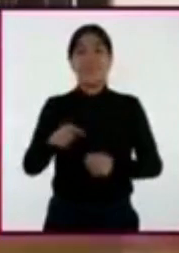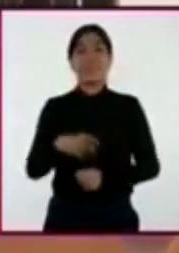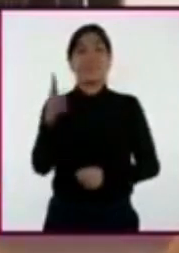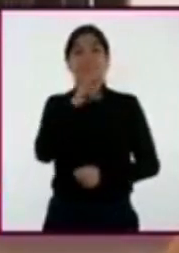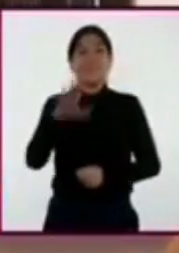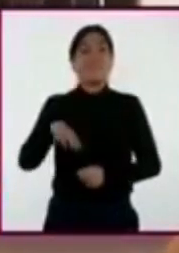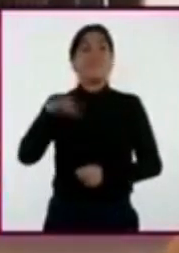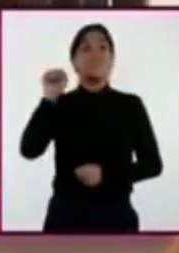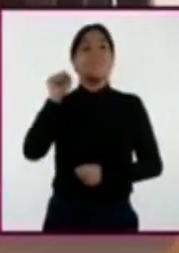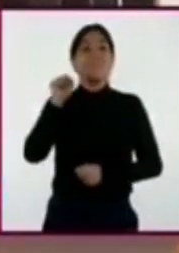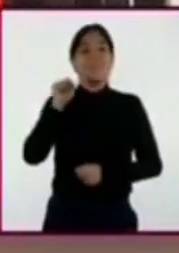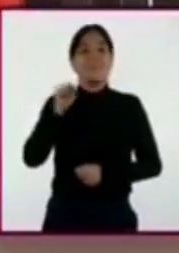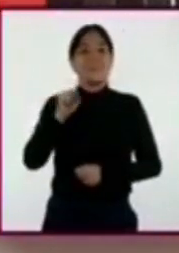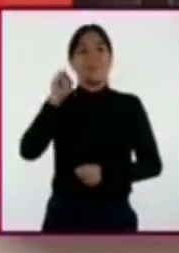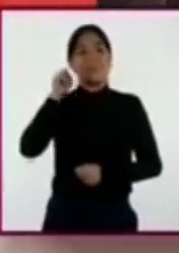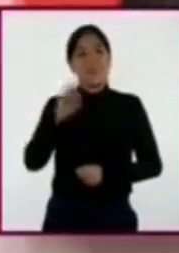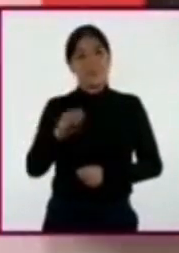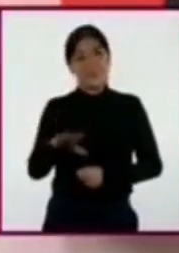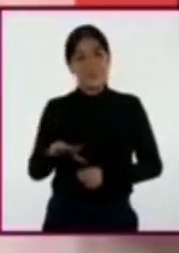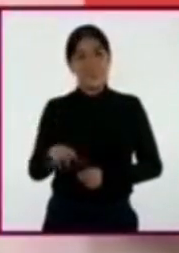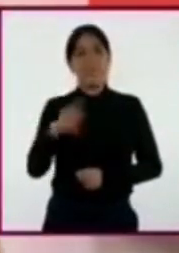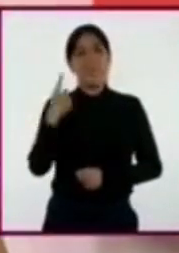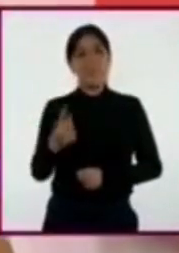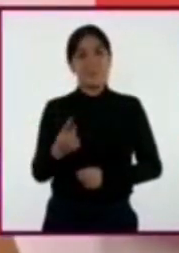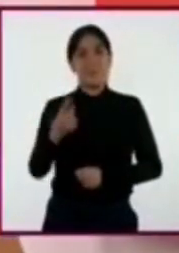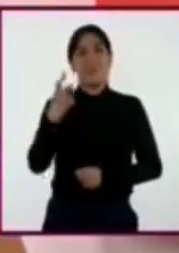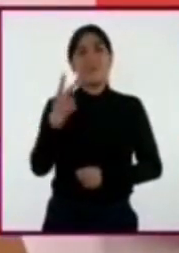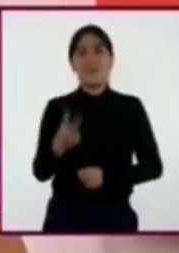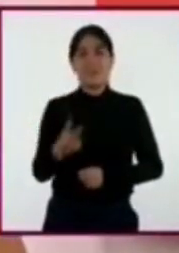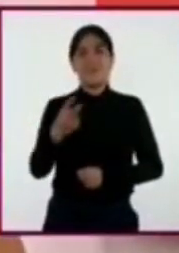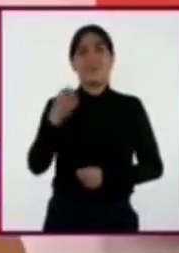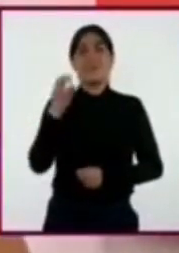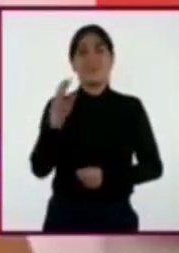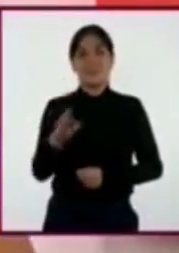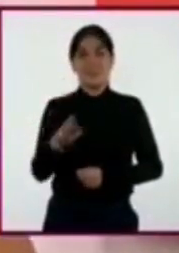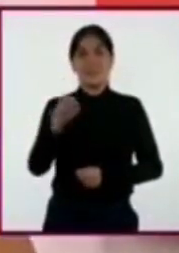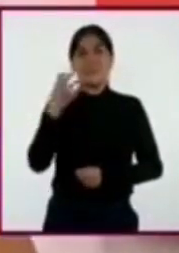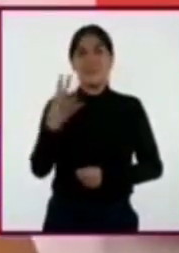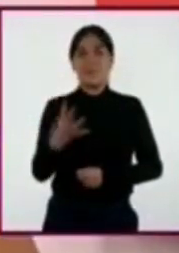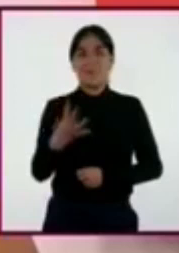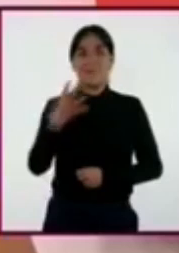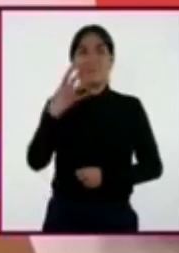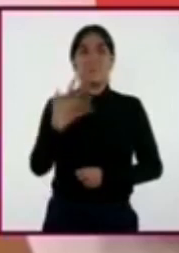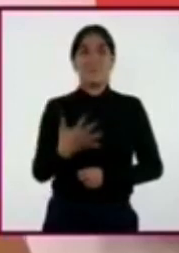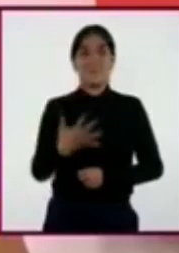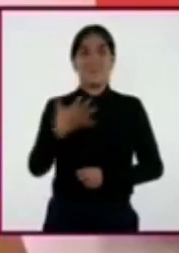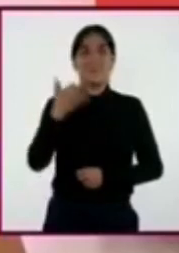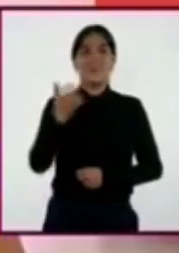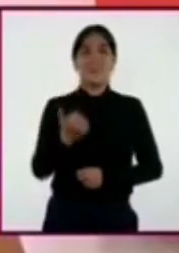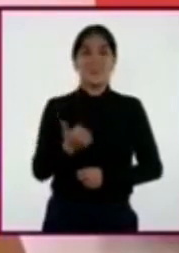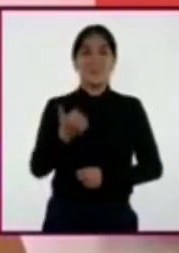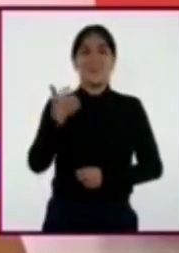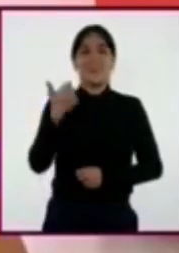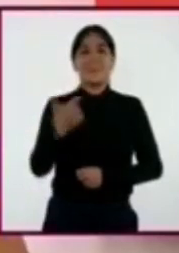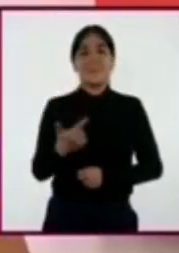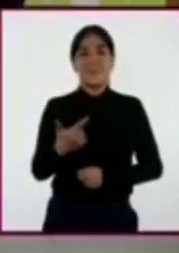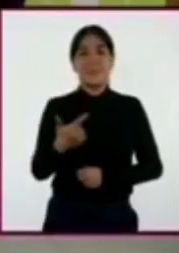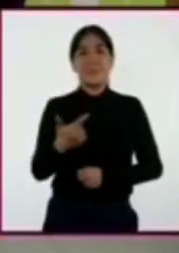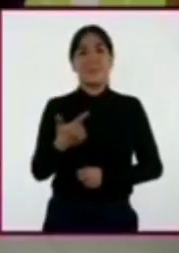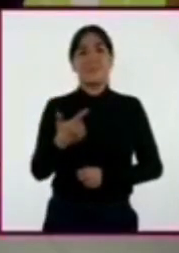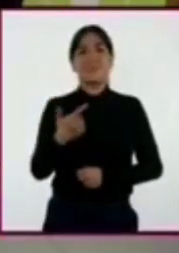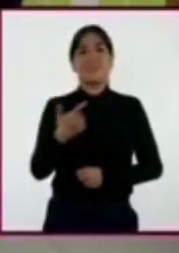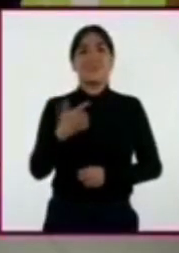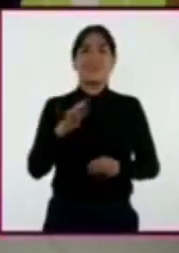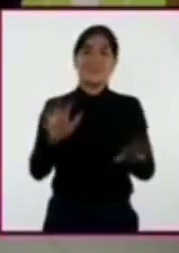inhalo y exhalo. 1, 2, 3, 4, 5, 6,